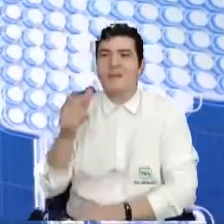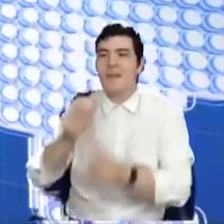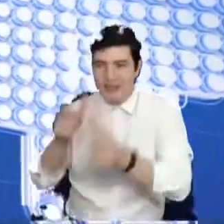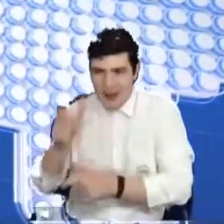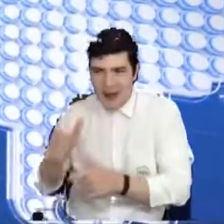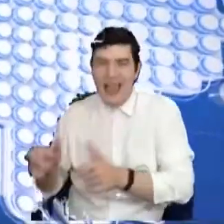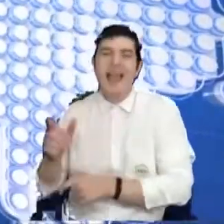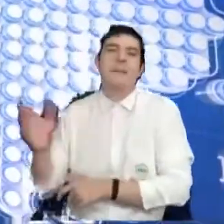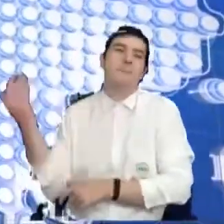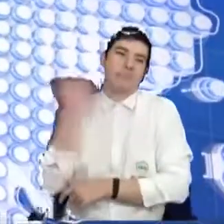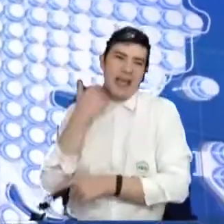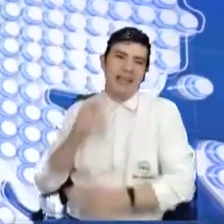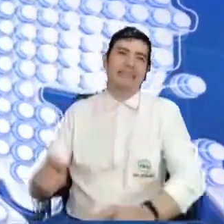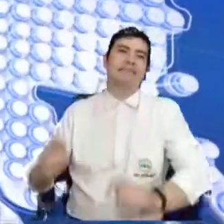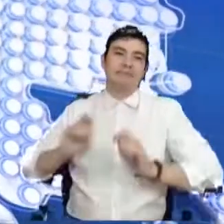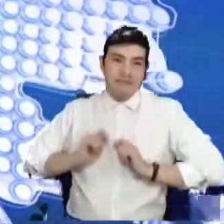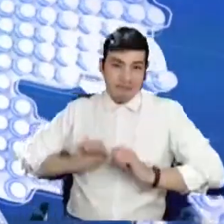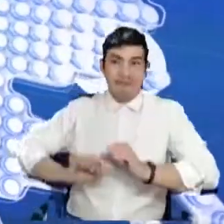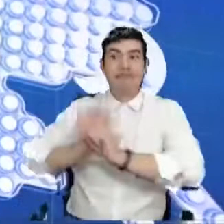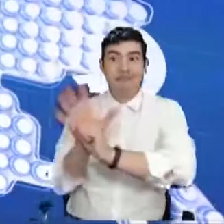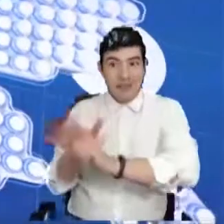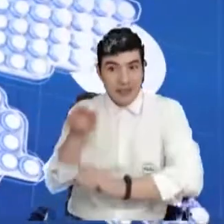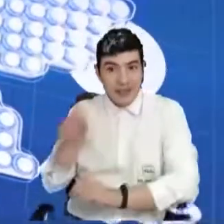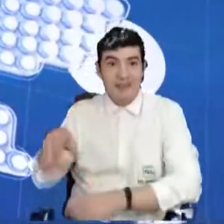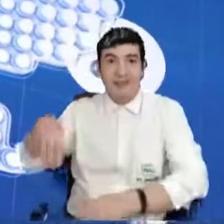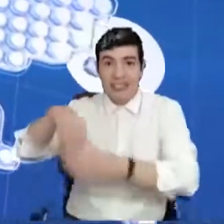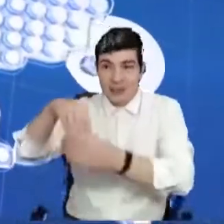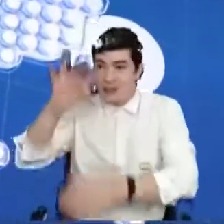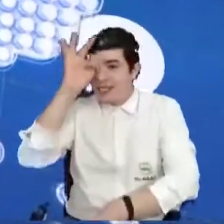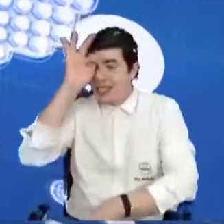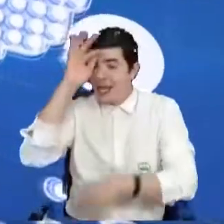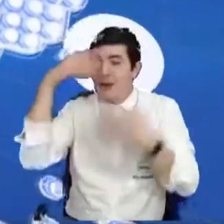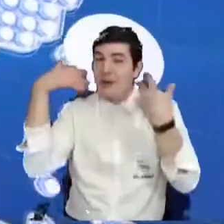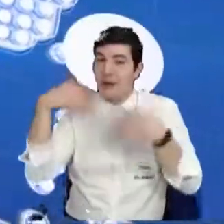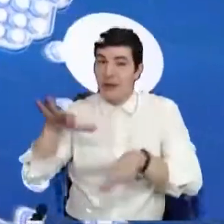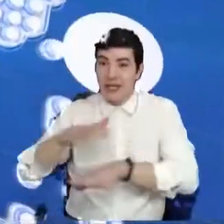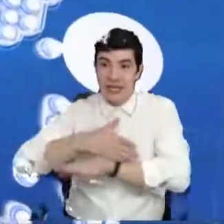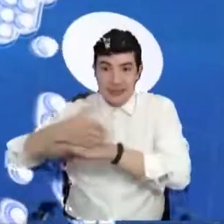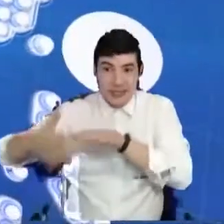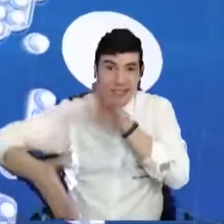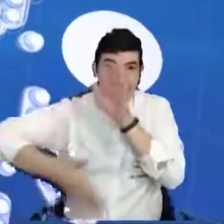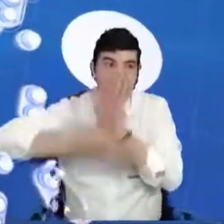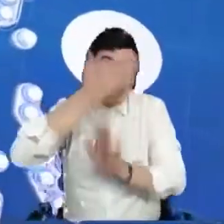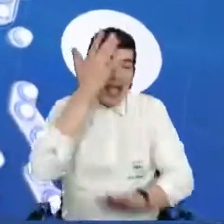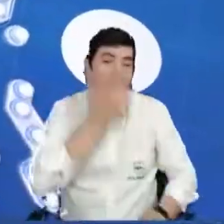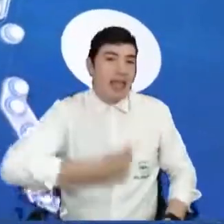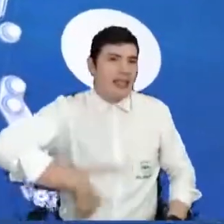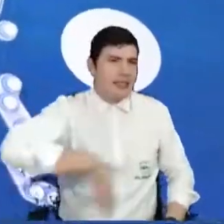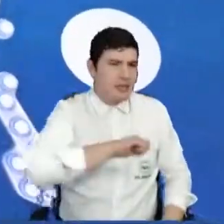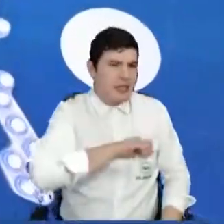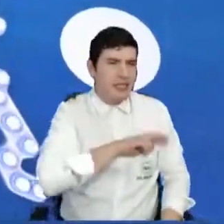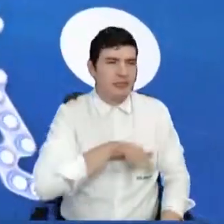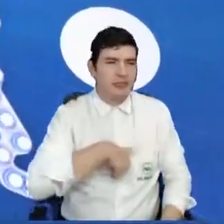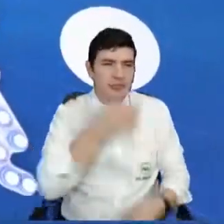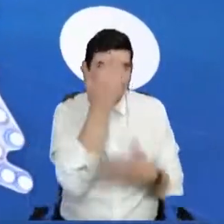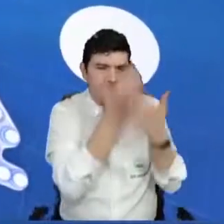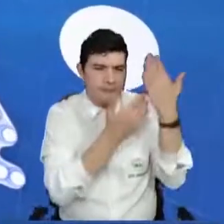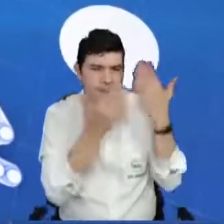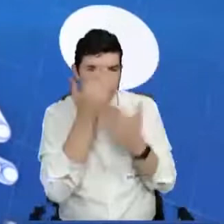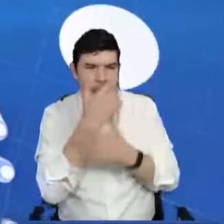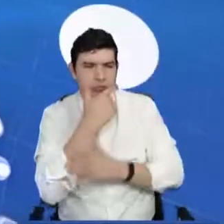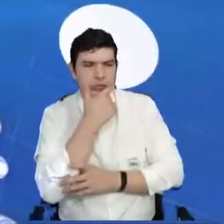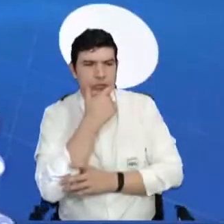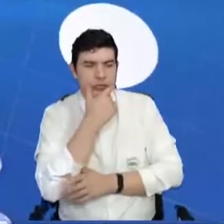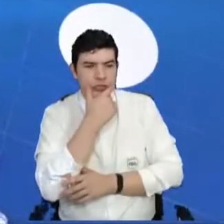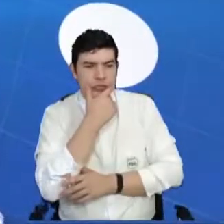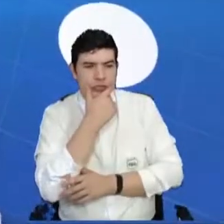hospital de Shanghái. Entonces, cuando regresamos a España, yo con esa observación empecé a estudiar qué es